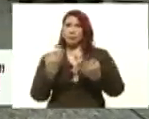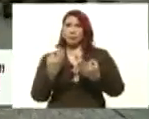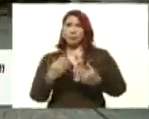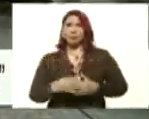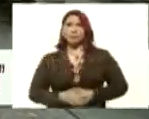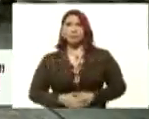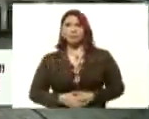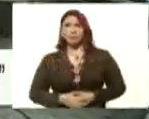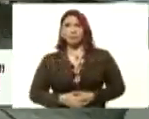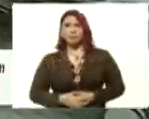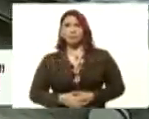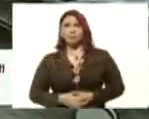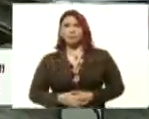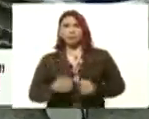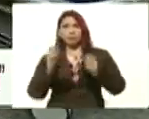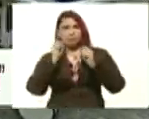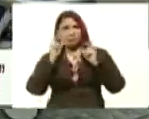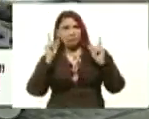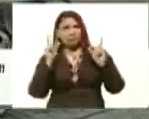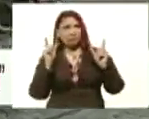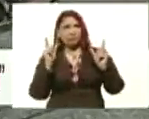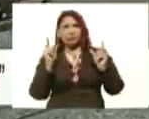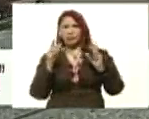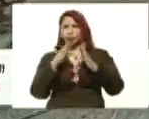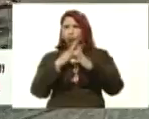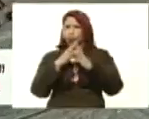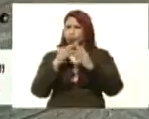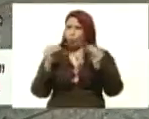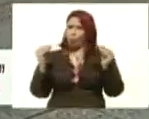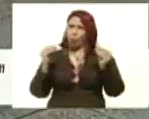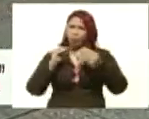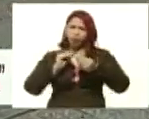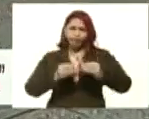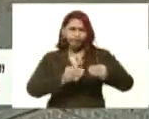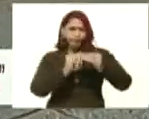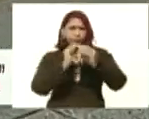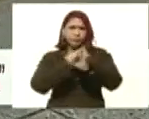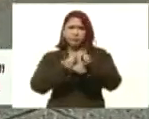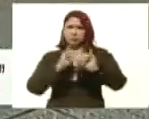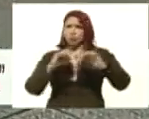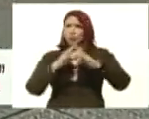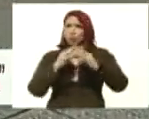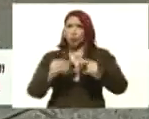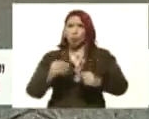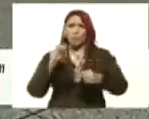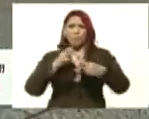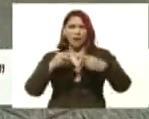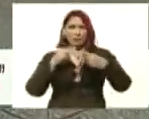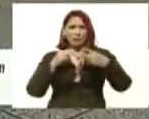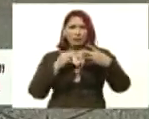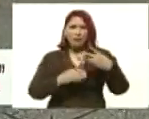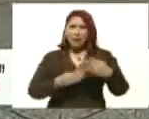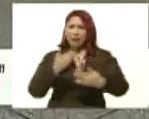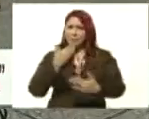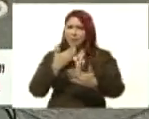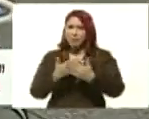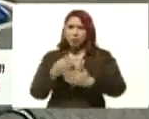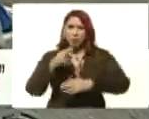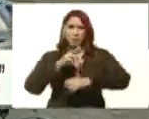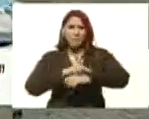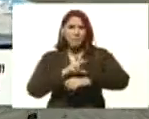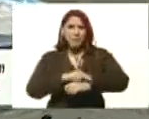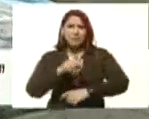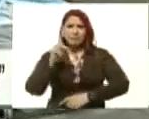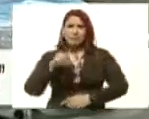de primera, presidente. Las instalaciones terminadas con todos los requerimientos exigidos por medicina,